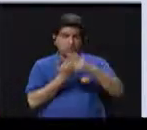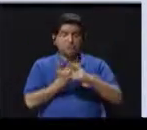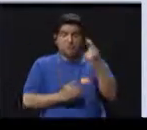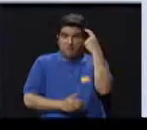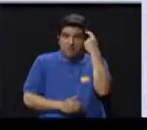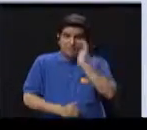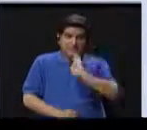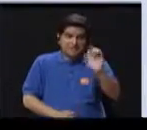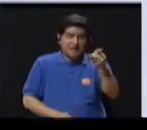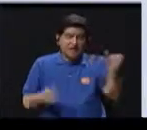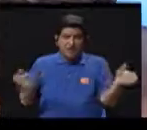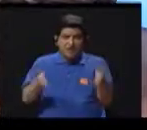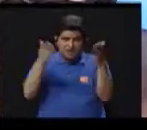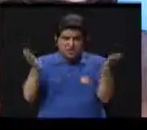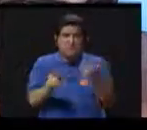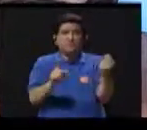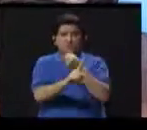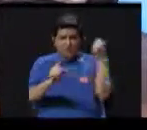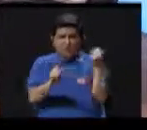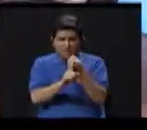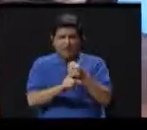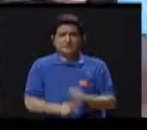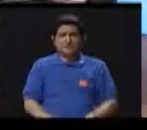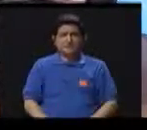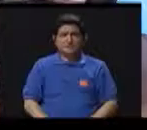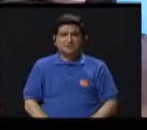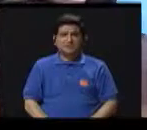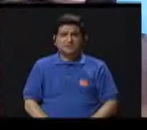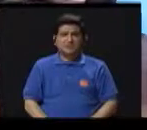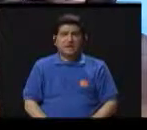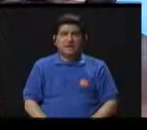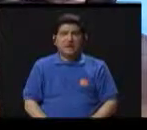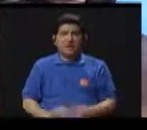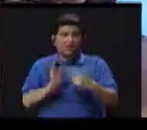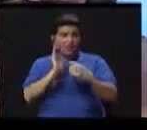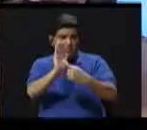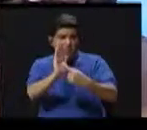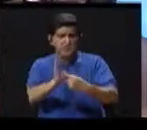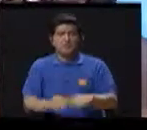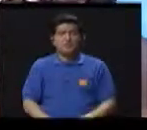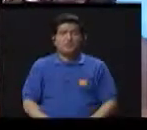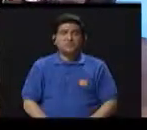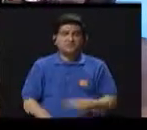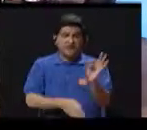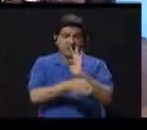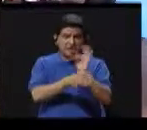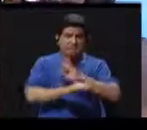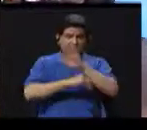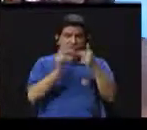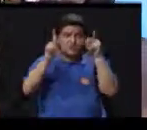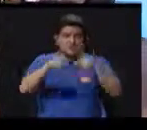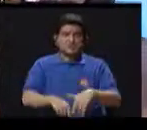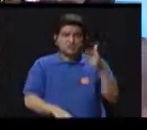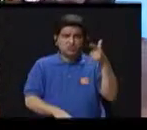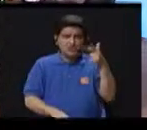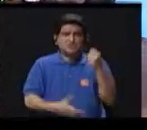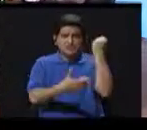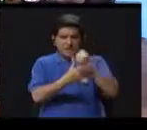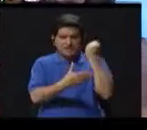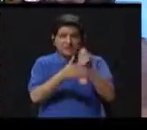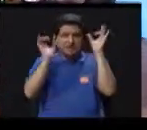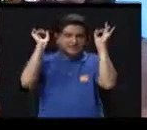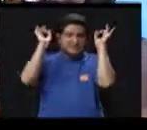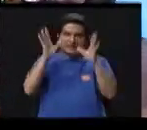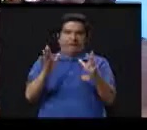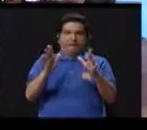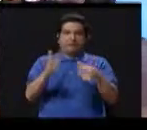un programa para niños. Eso está fomentando la violencia, está fomentando el bullying. O ponemos la televisión y comenzamos, todo el mundo nos dispara, todo el mundo nos mata, es una cosa